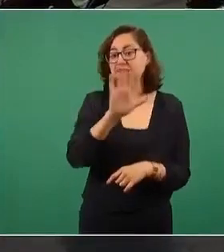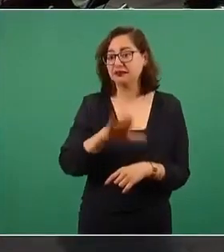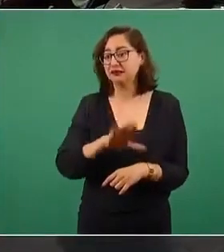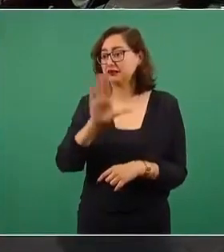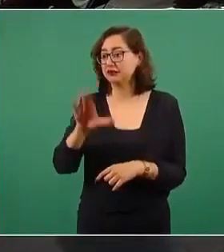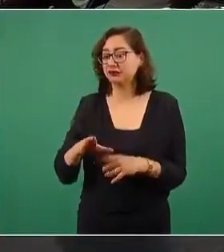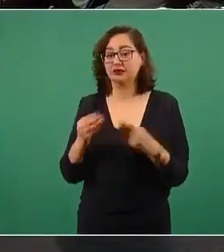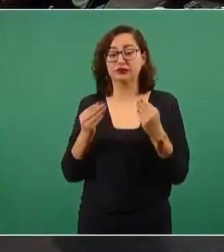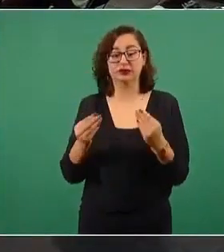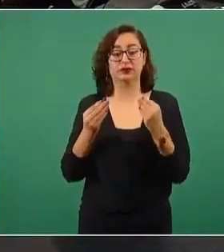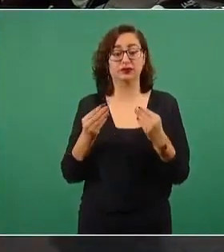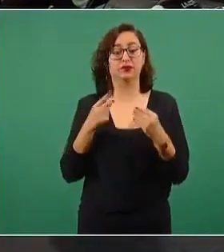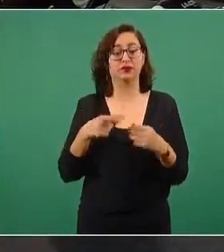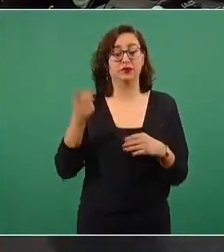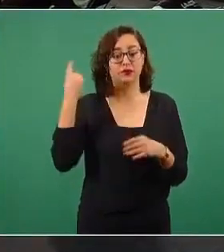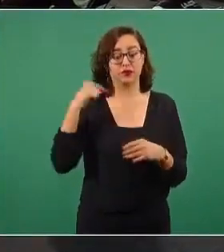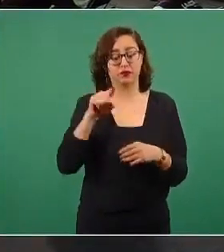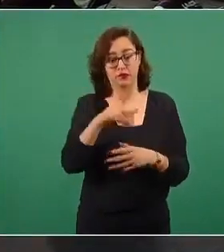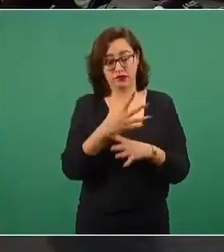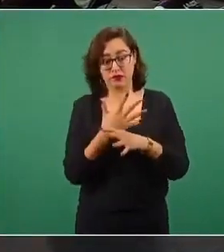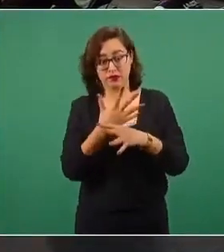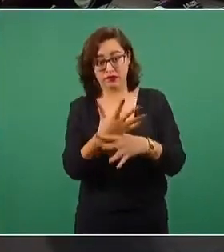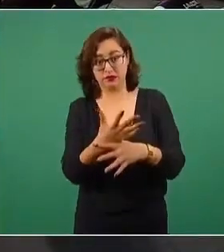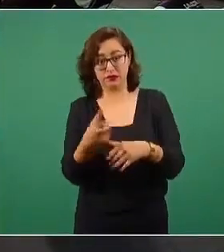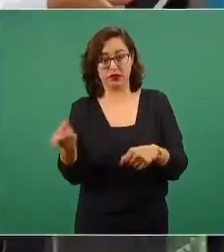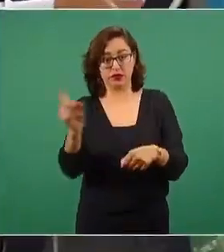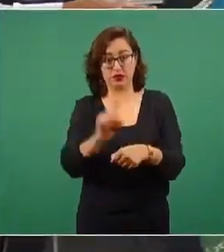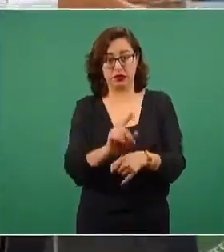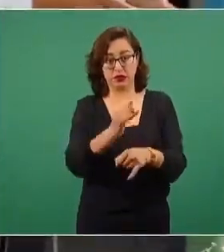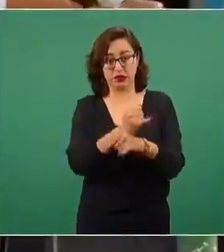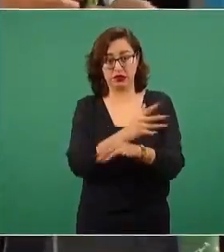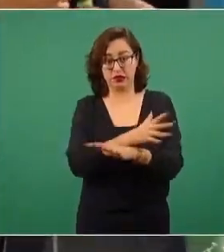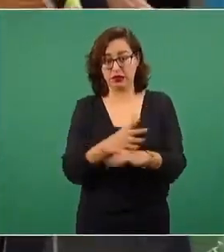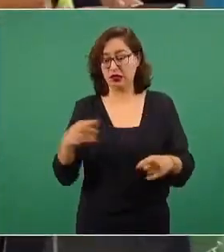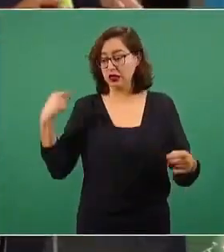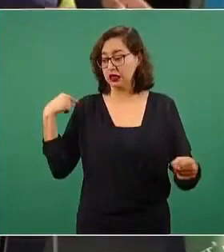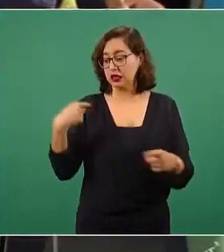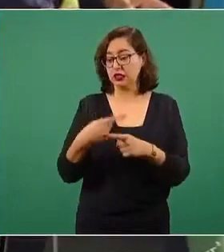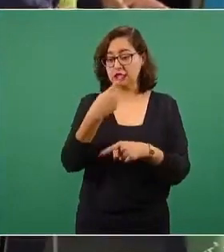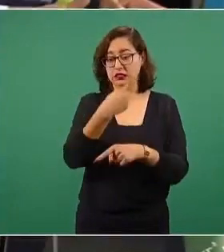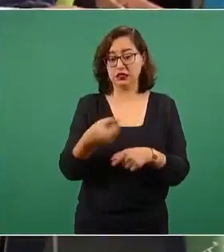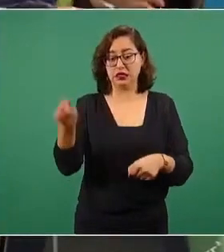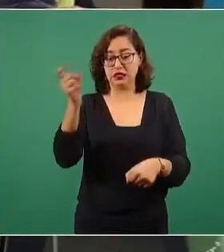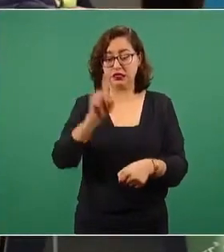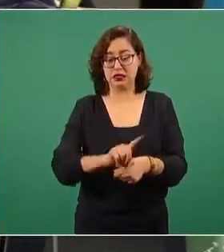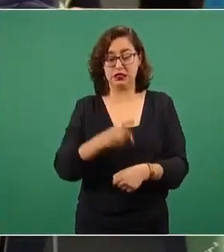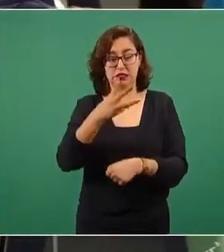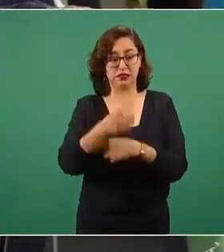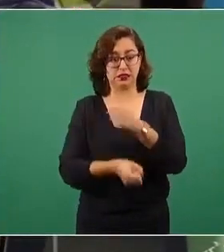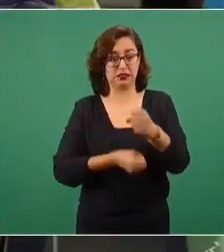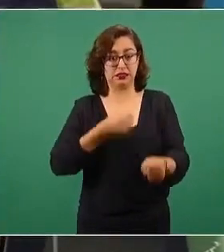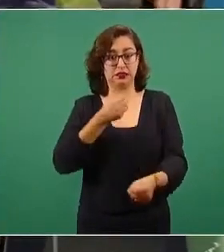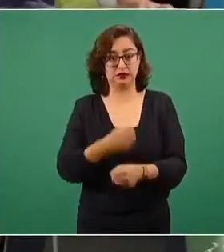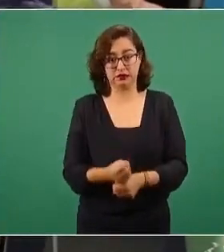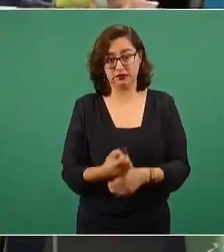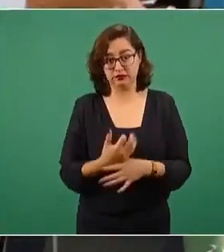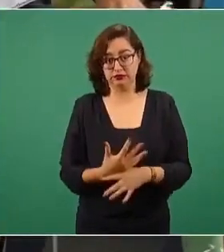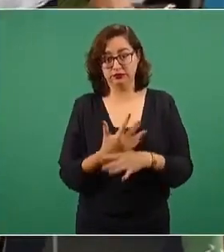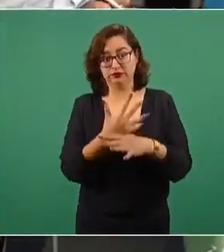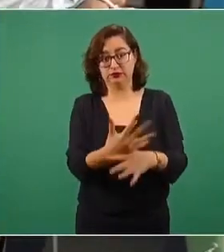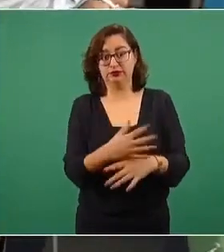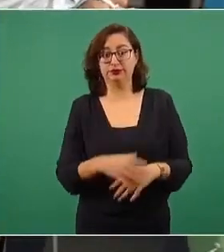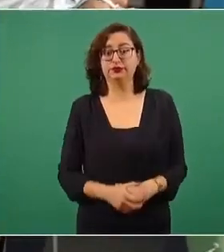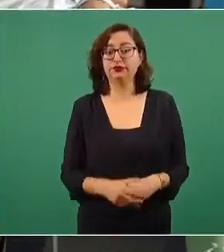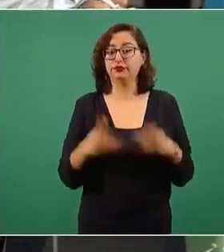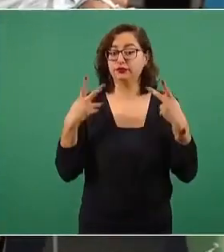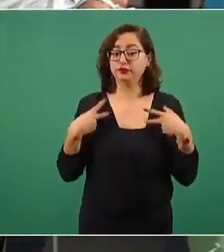y cito textual de su informe, por los primeros 100 días de su tercer año, dijo que no es justo que las personas paguen el